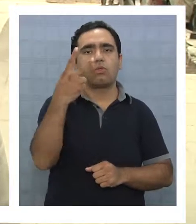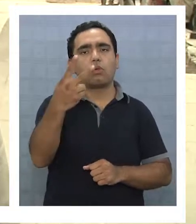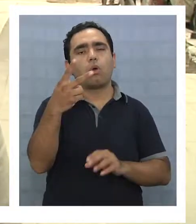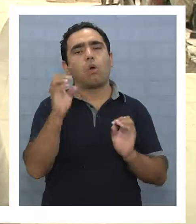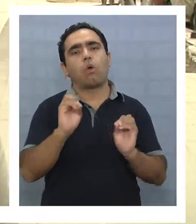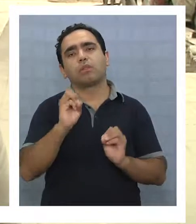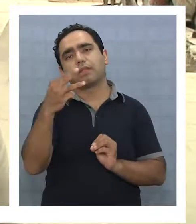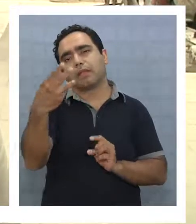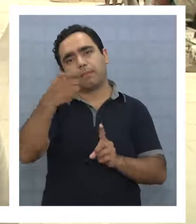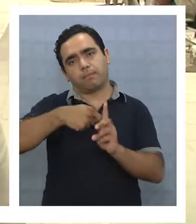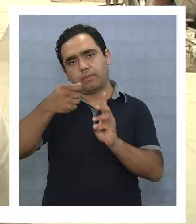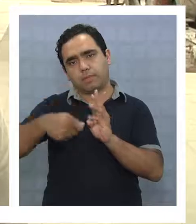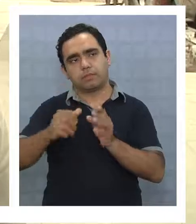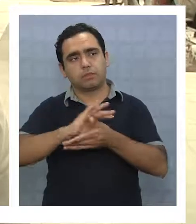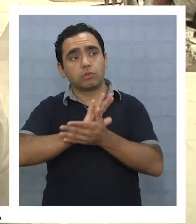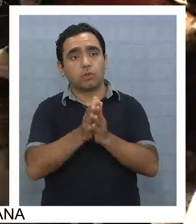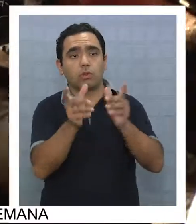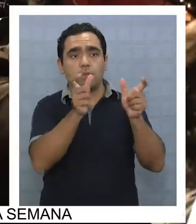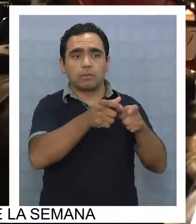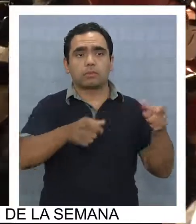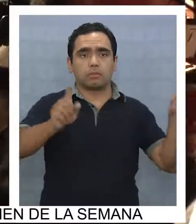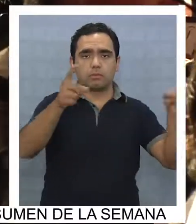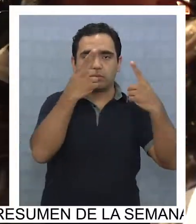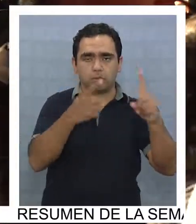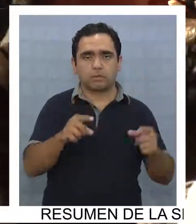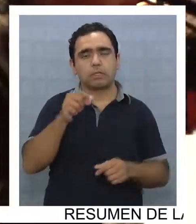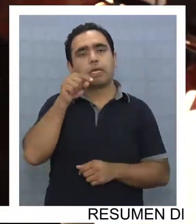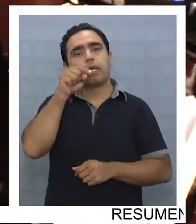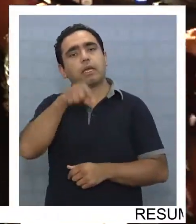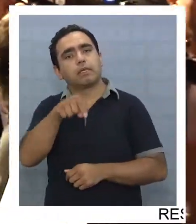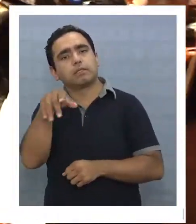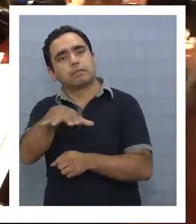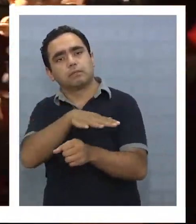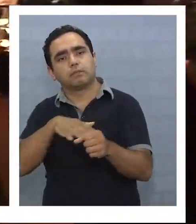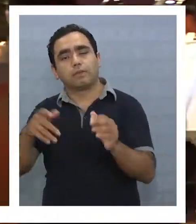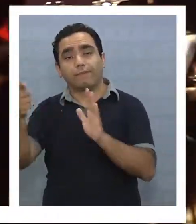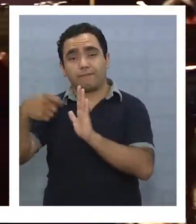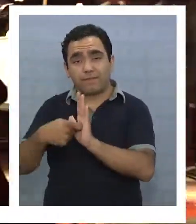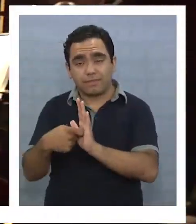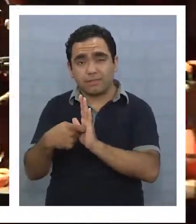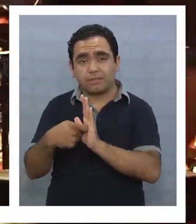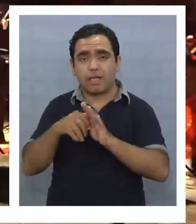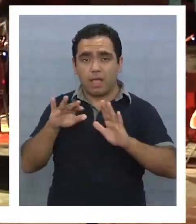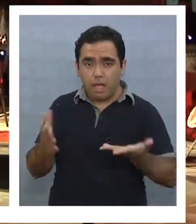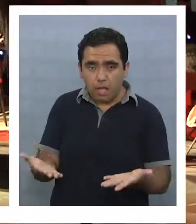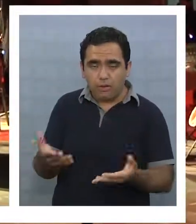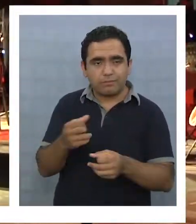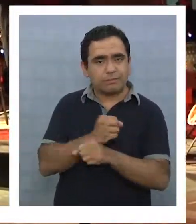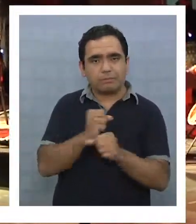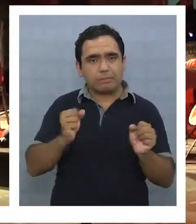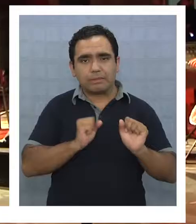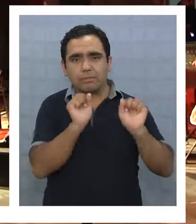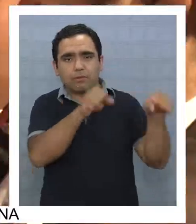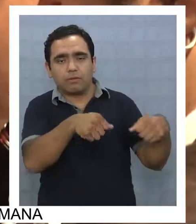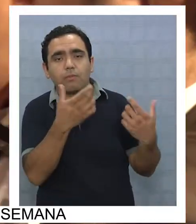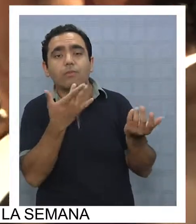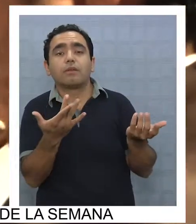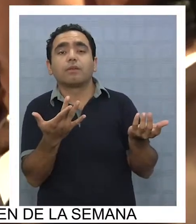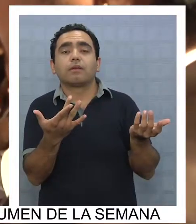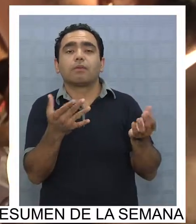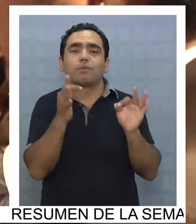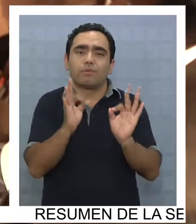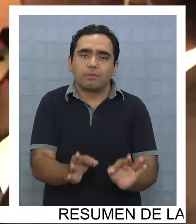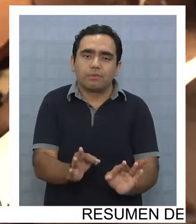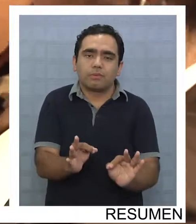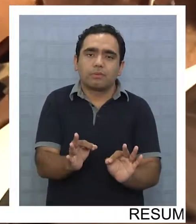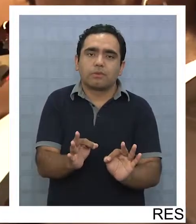meses para poder disponer de todos los músicos. Esa situación a la fecha no la hemos podido aprobar porque justamente nos encontramos